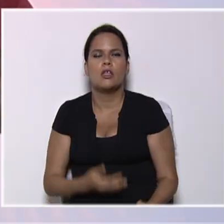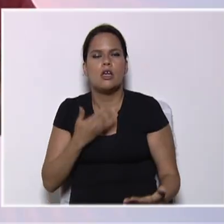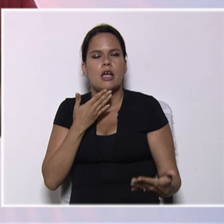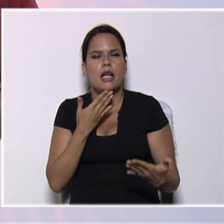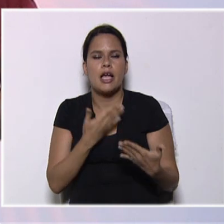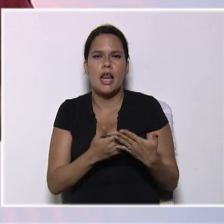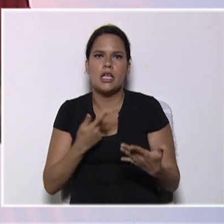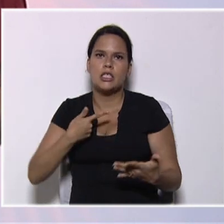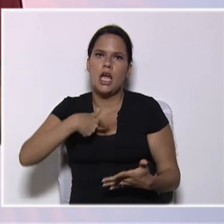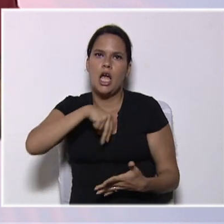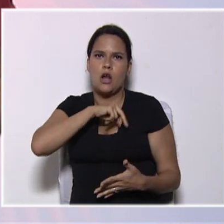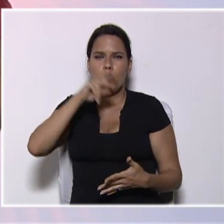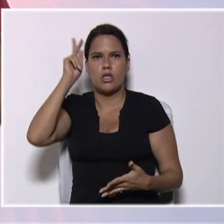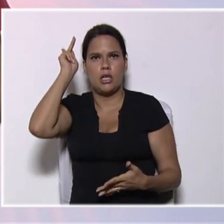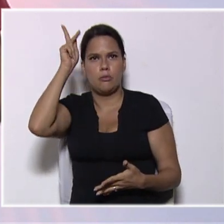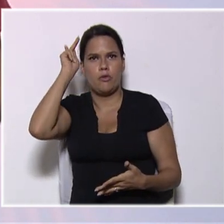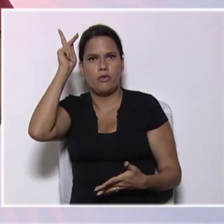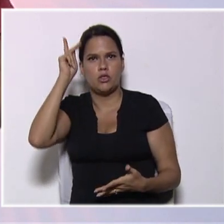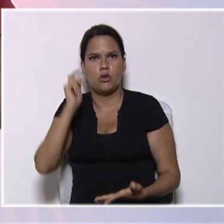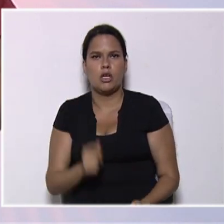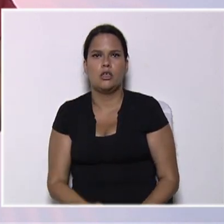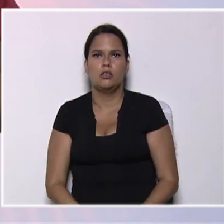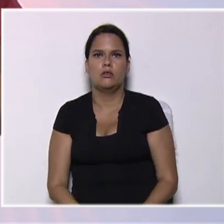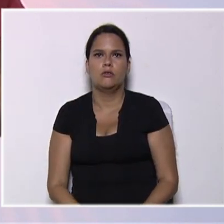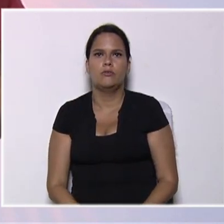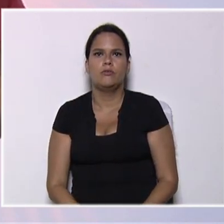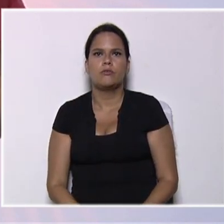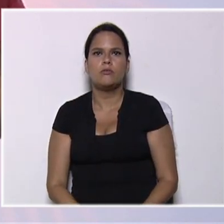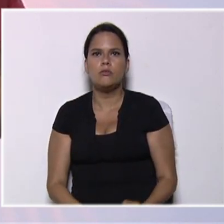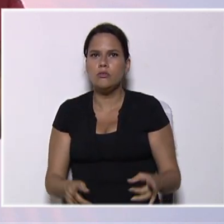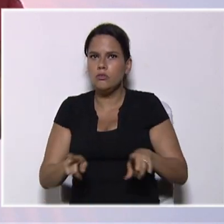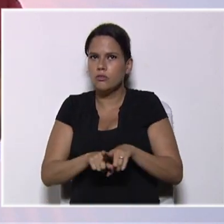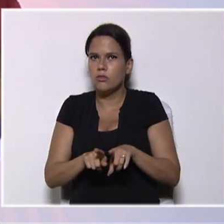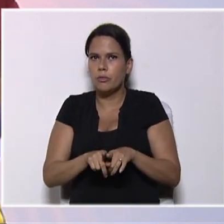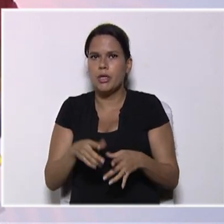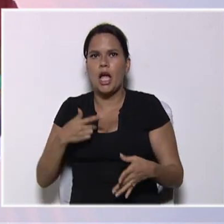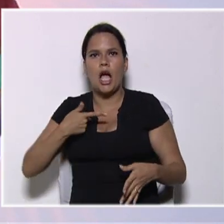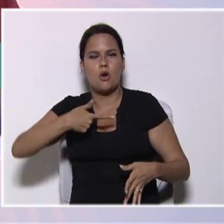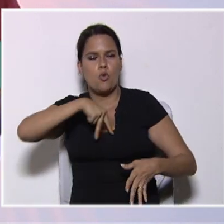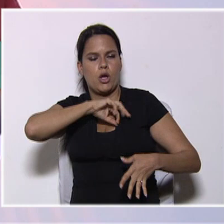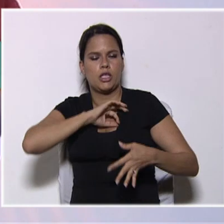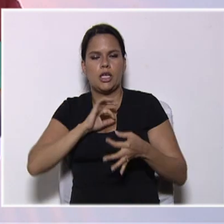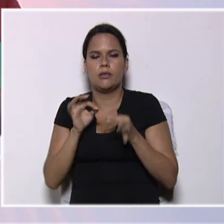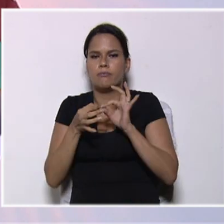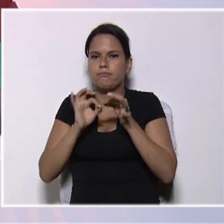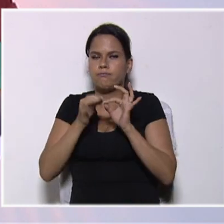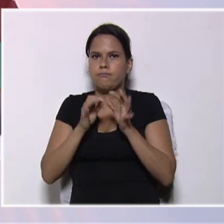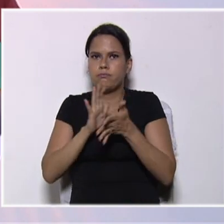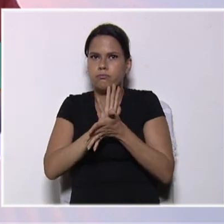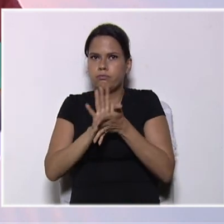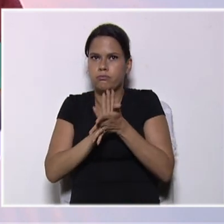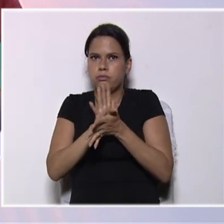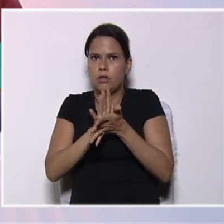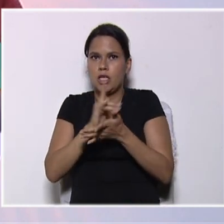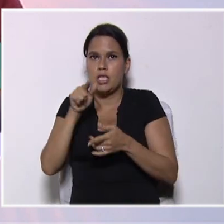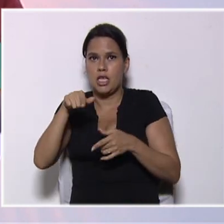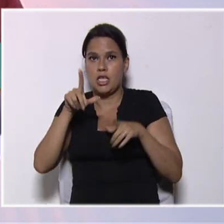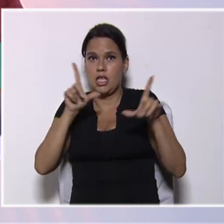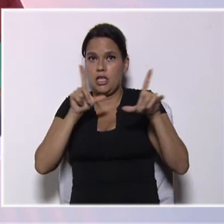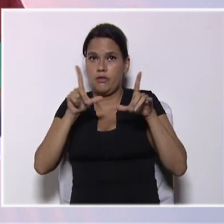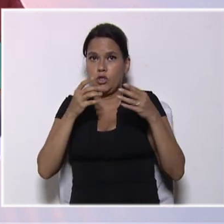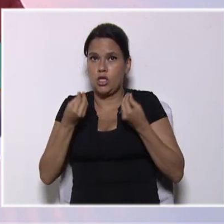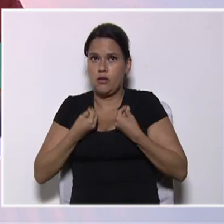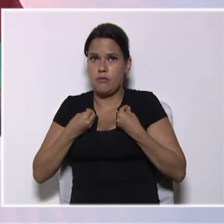Gracias a nuestra profesora Lilian Salazar y por supuesto también a nuestras intérpretes de lengua de señas de este canal educativo que siempre